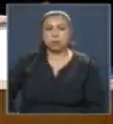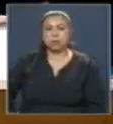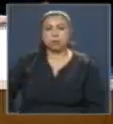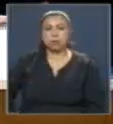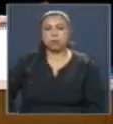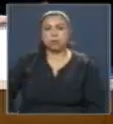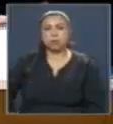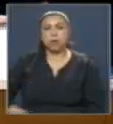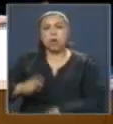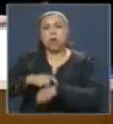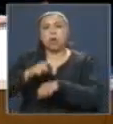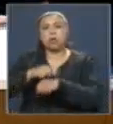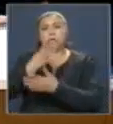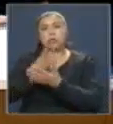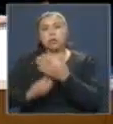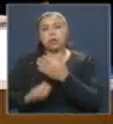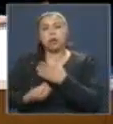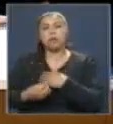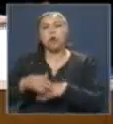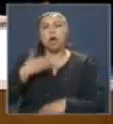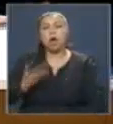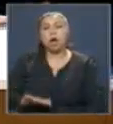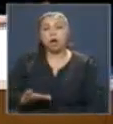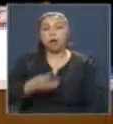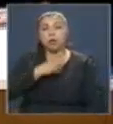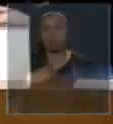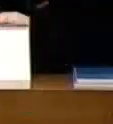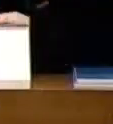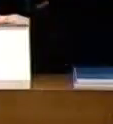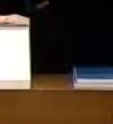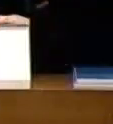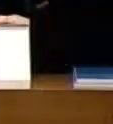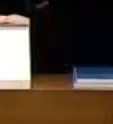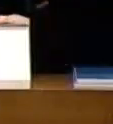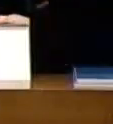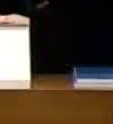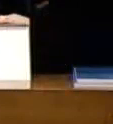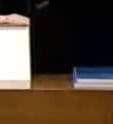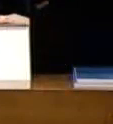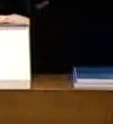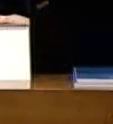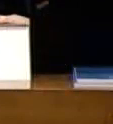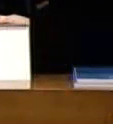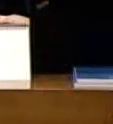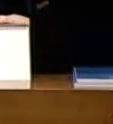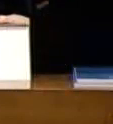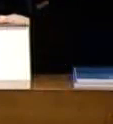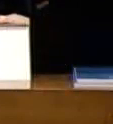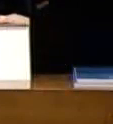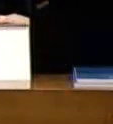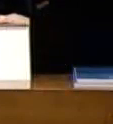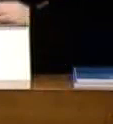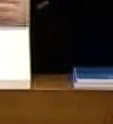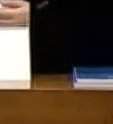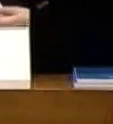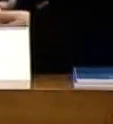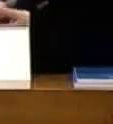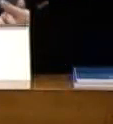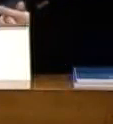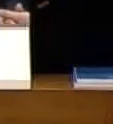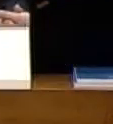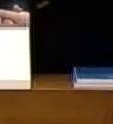Ha concluido el tiempo. Le ofrezco la palabra a continuación al señor diputado don Matías Walker y a continuación al señor diputado don Leonardo